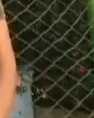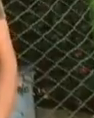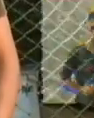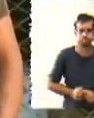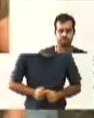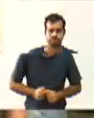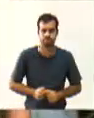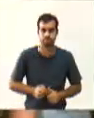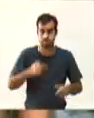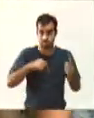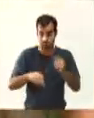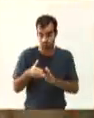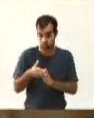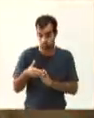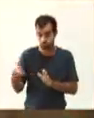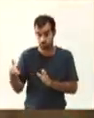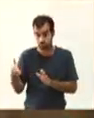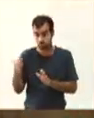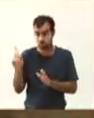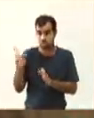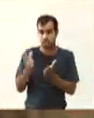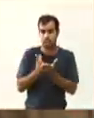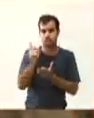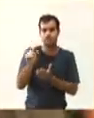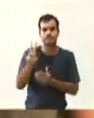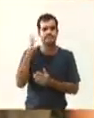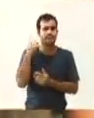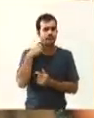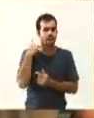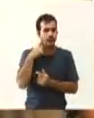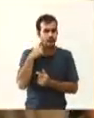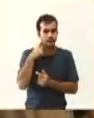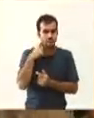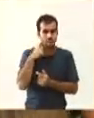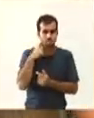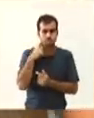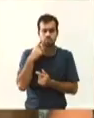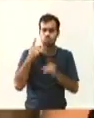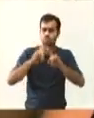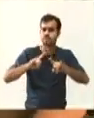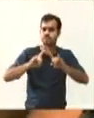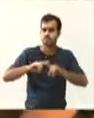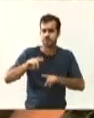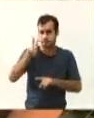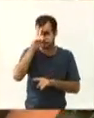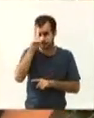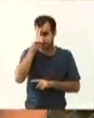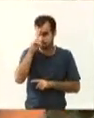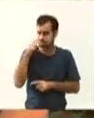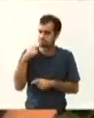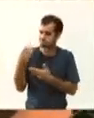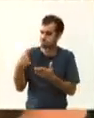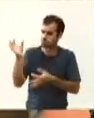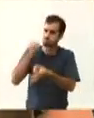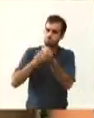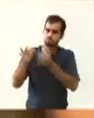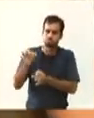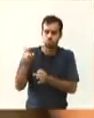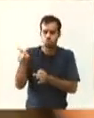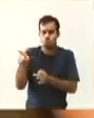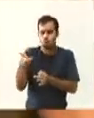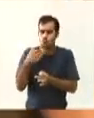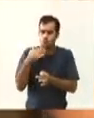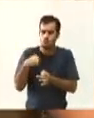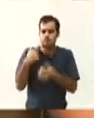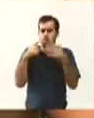En este minuto a mi lado tengo a Gino Iglesias, él es estudiante de tercer año de la carrera de medicina. Bienvenido, Gino, y coméntame para ti qué